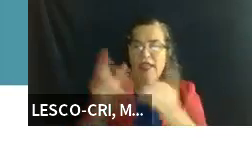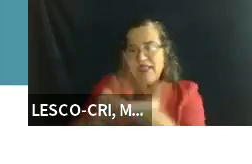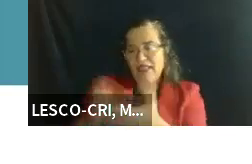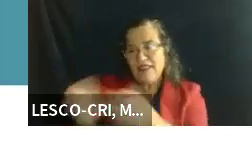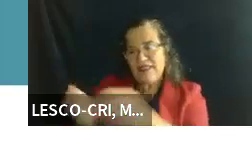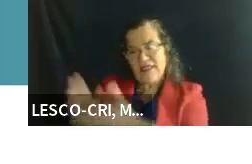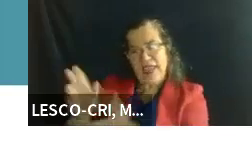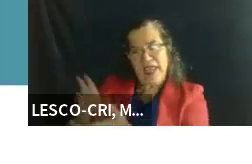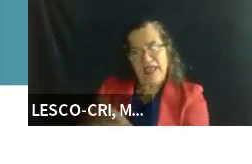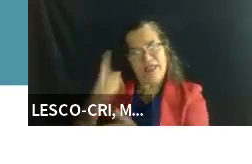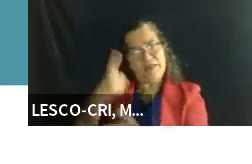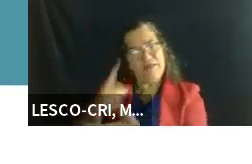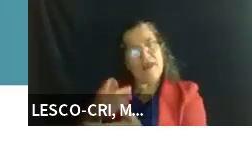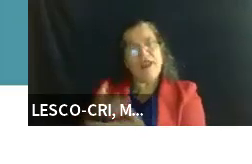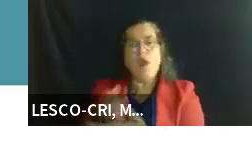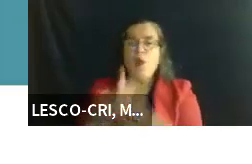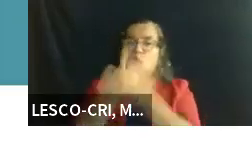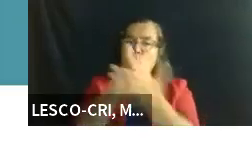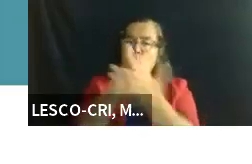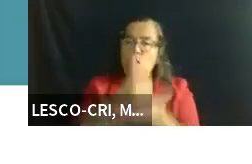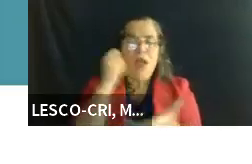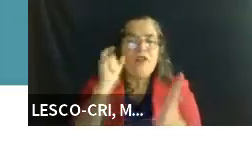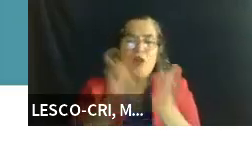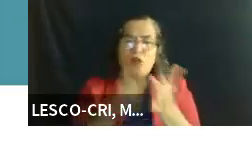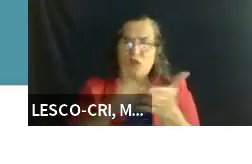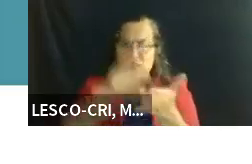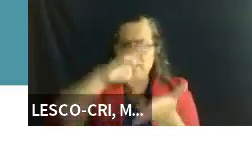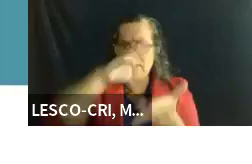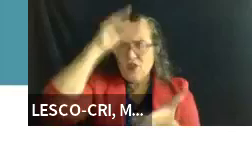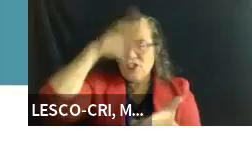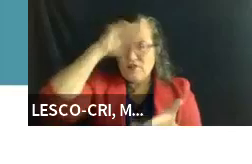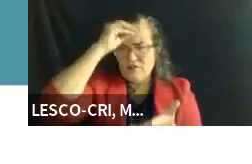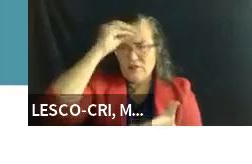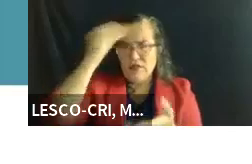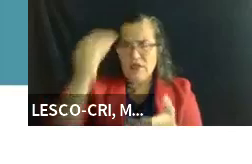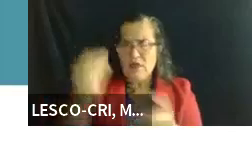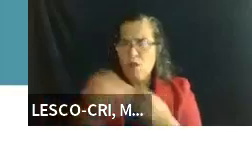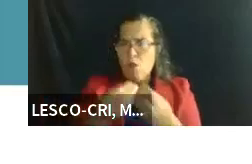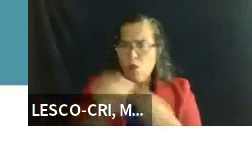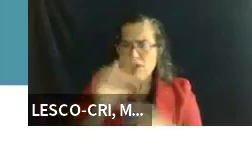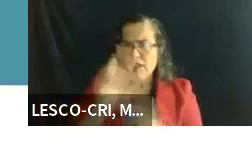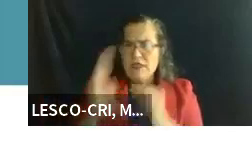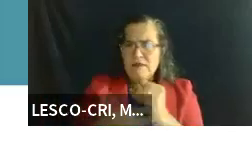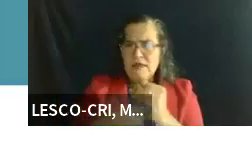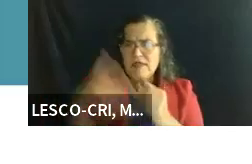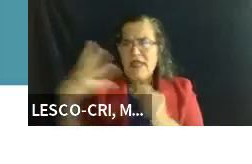al reconocimiento de estos aprendizajes que se producen en muchos casos por fuera